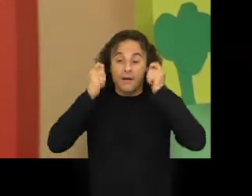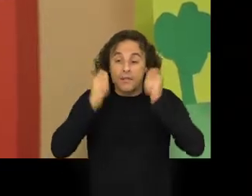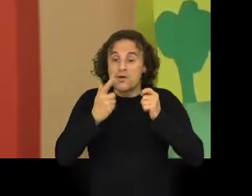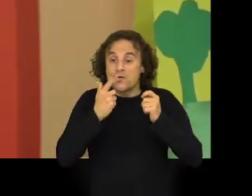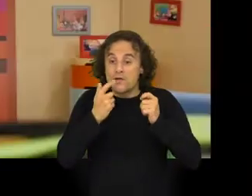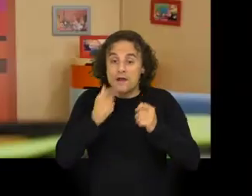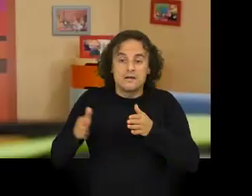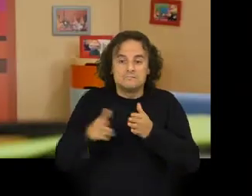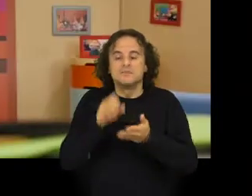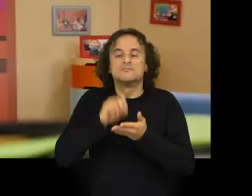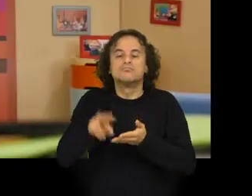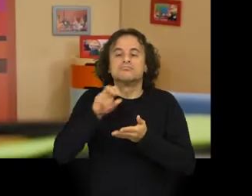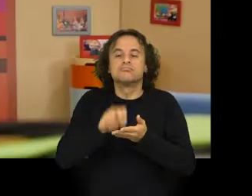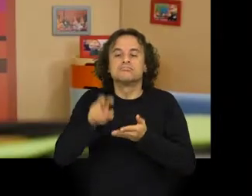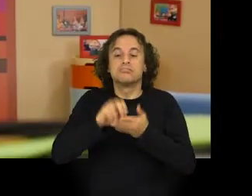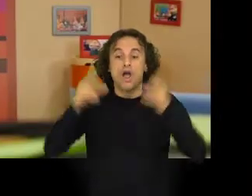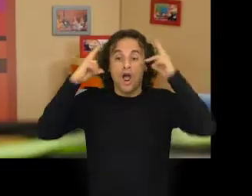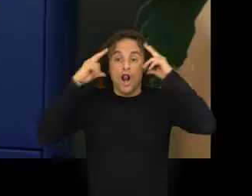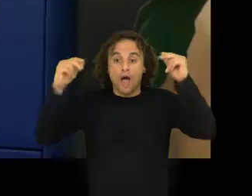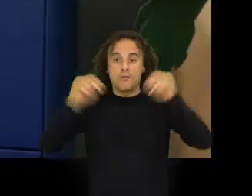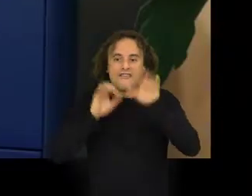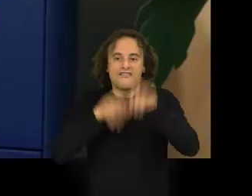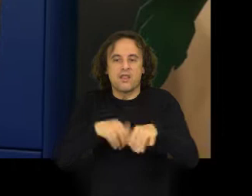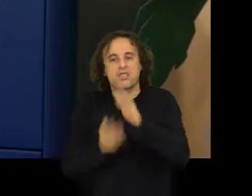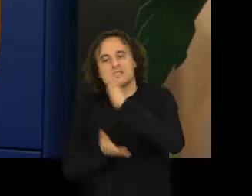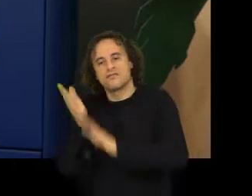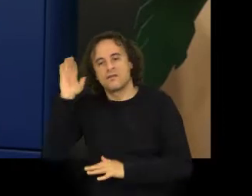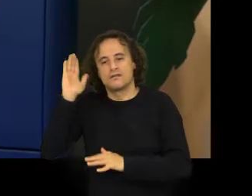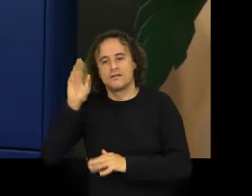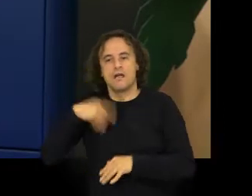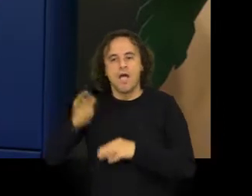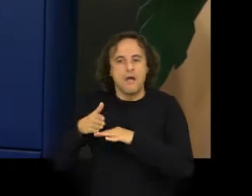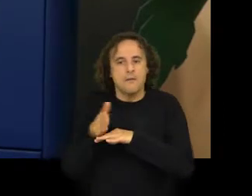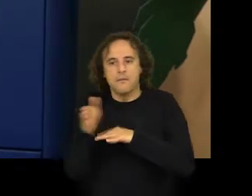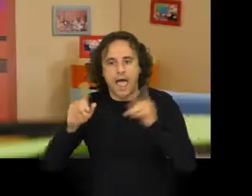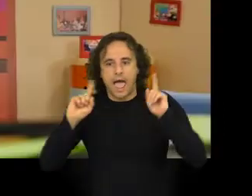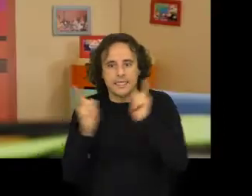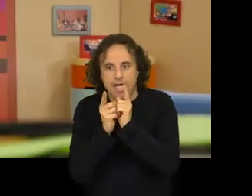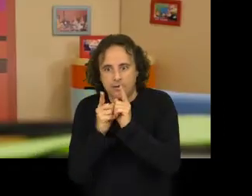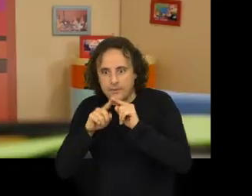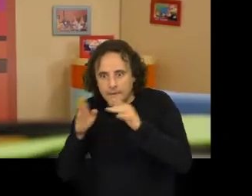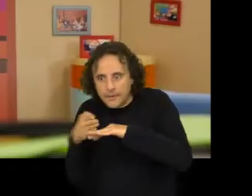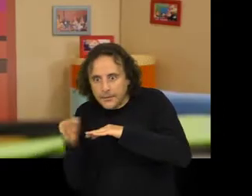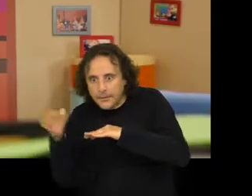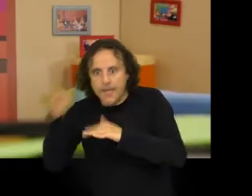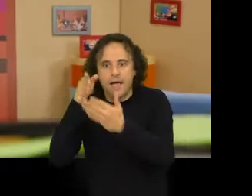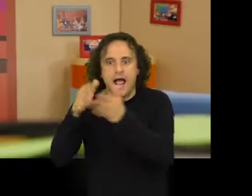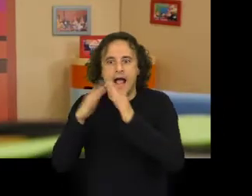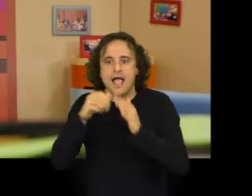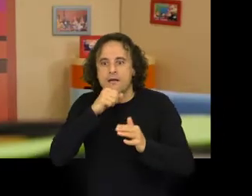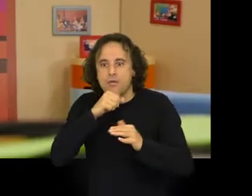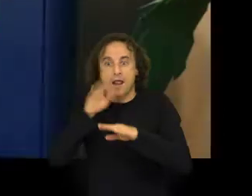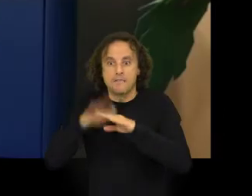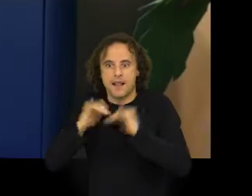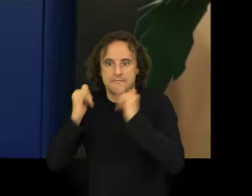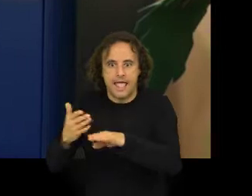Carapuchiña Vermella seguiu polo seu camiño e o lobo feroz marchou por un atallo a casa da aboa. Foi por un atallo para chegar